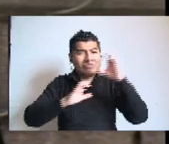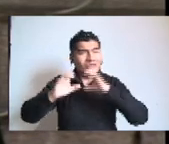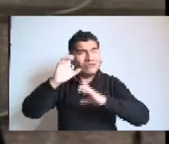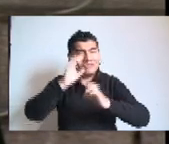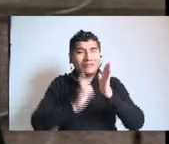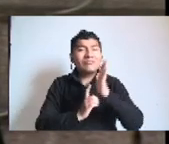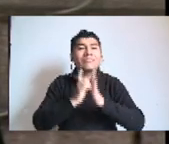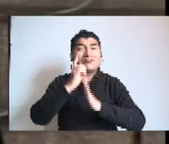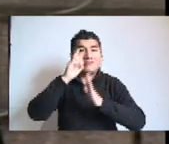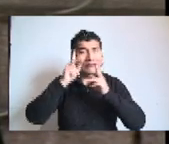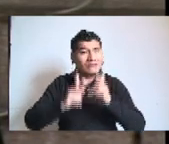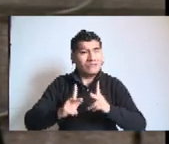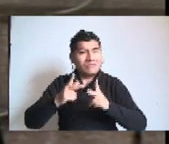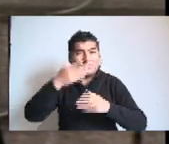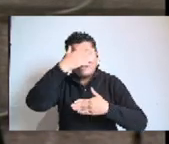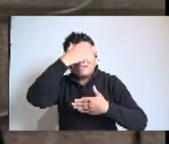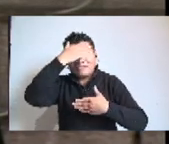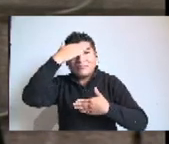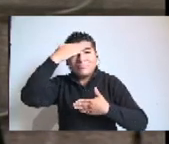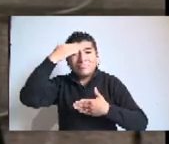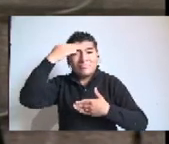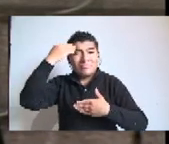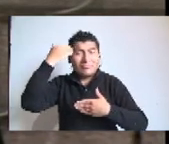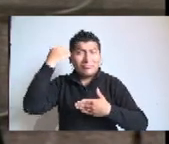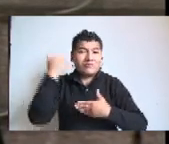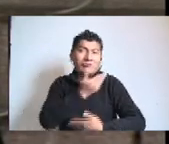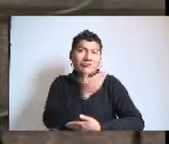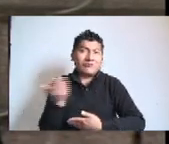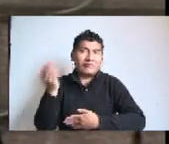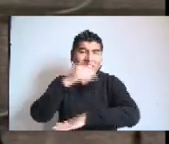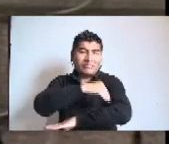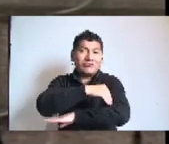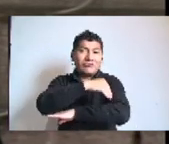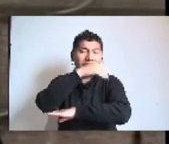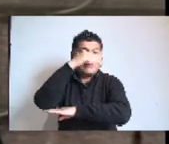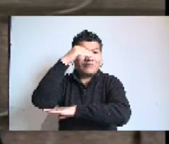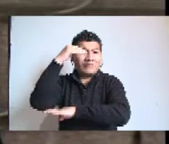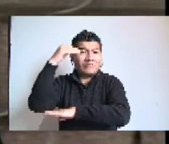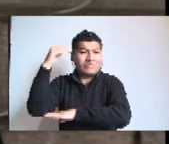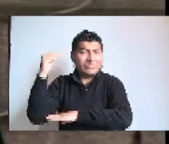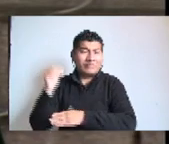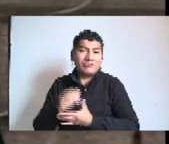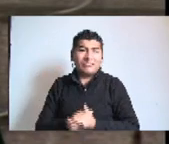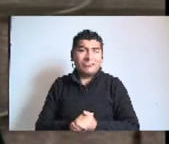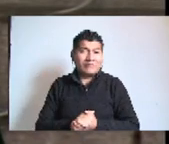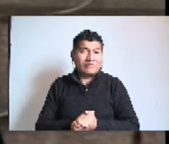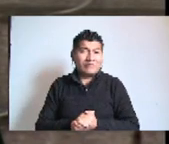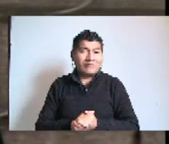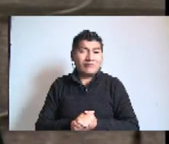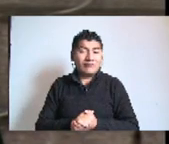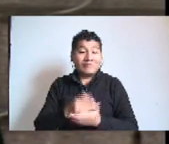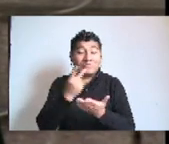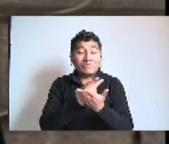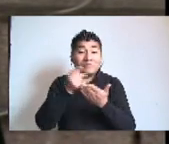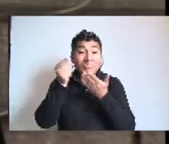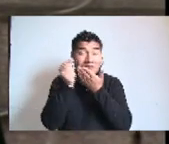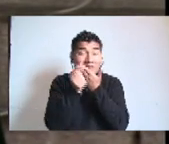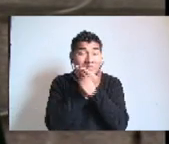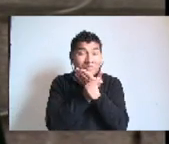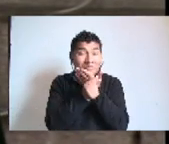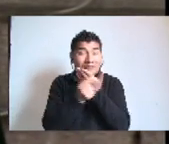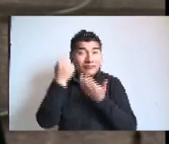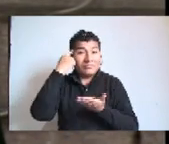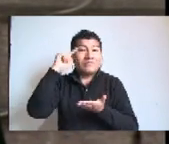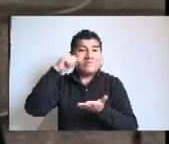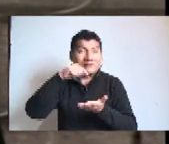integral y se olvidan de la dimensión trascendente de la persona. Los programas